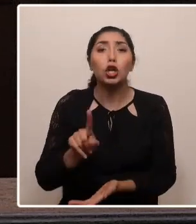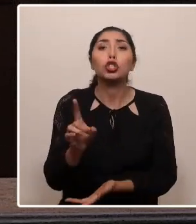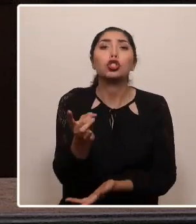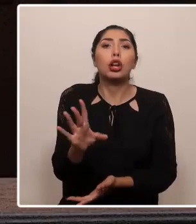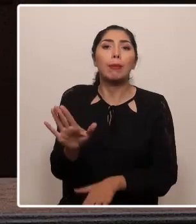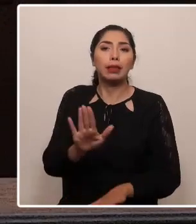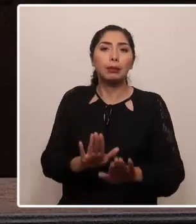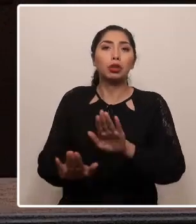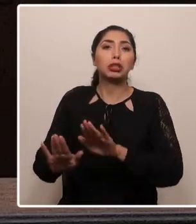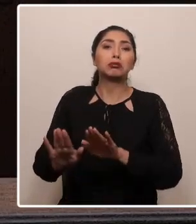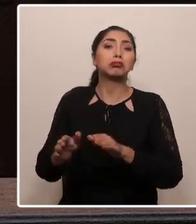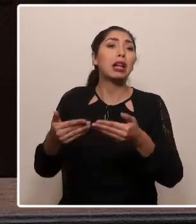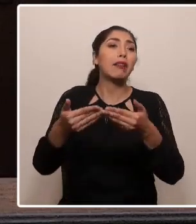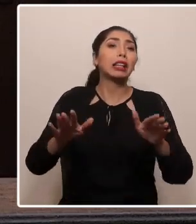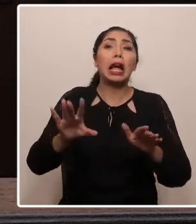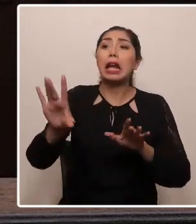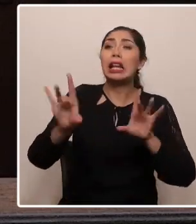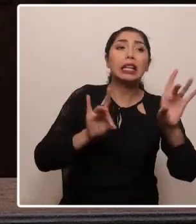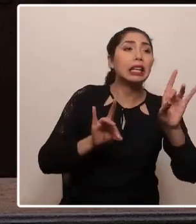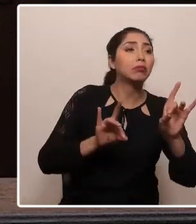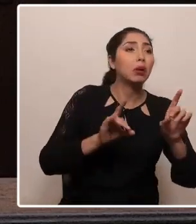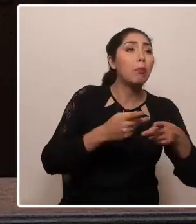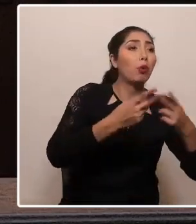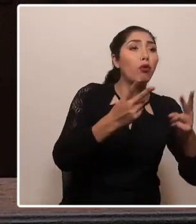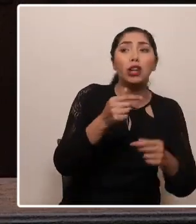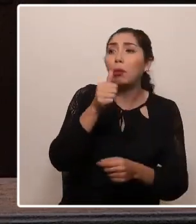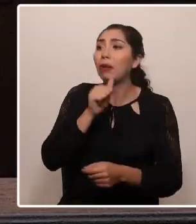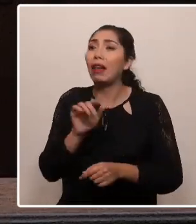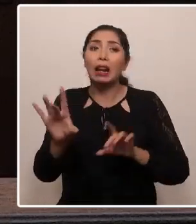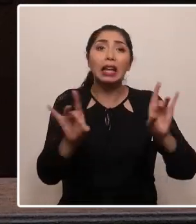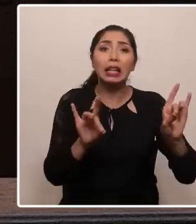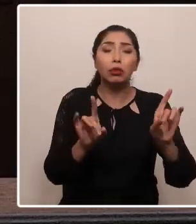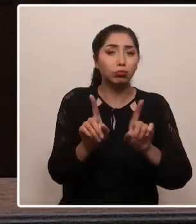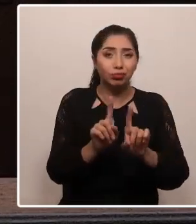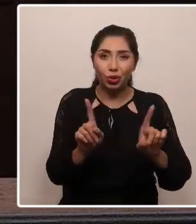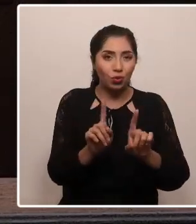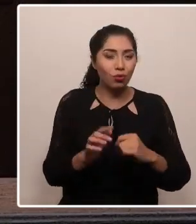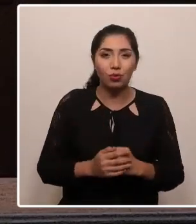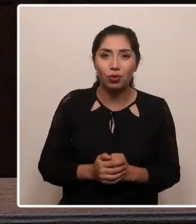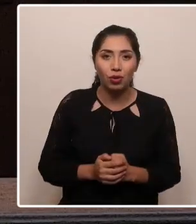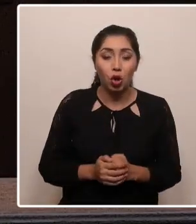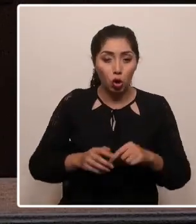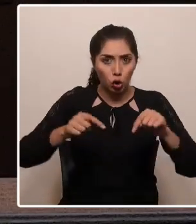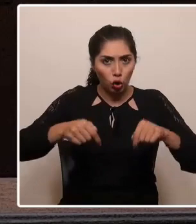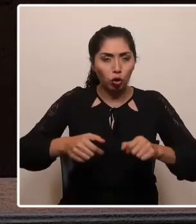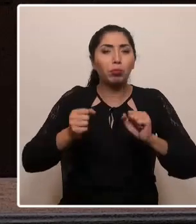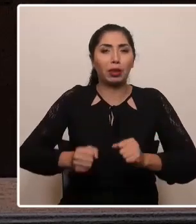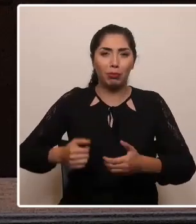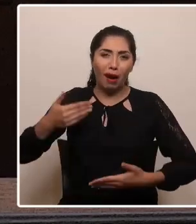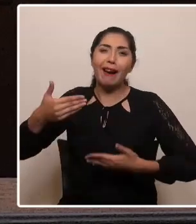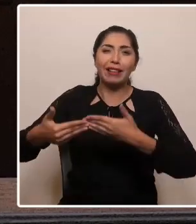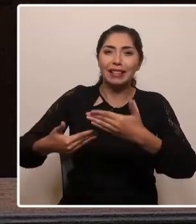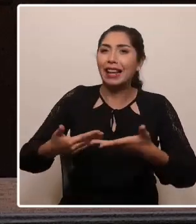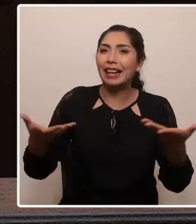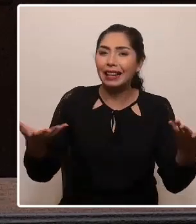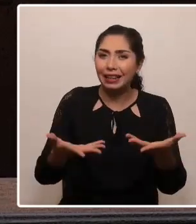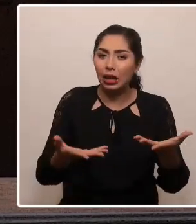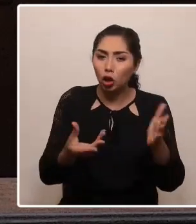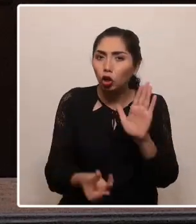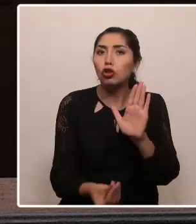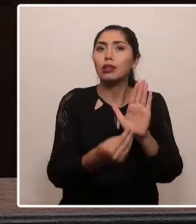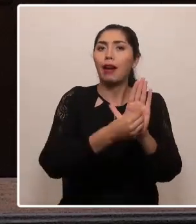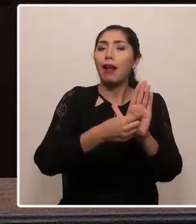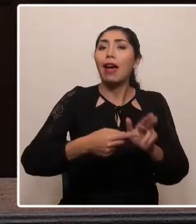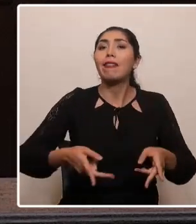libertad de elegir entre públicos o privados que tenemos en la actual Constitución. Hoy podemos avanzar en consagrar un derecho a la